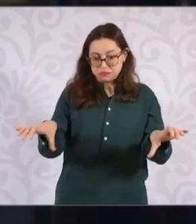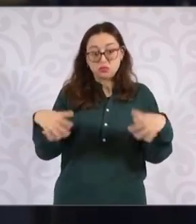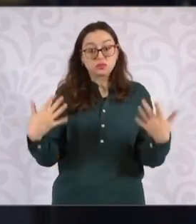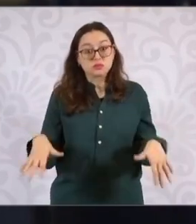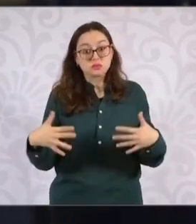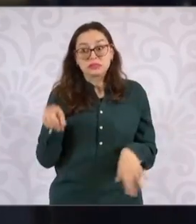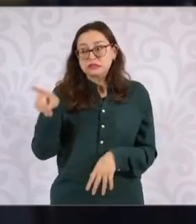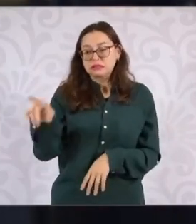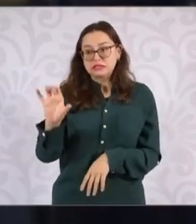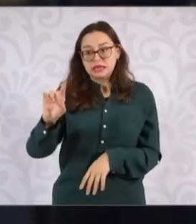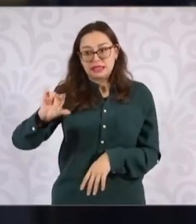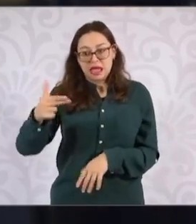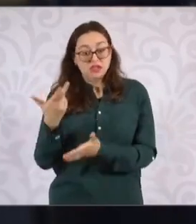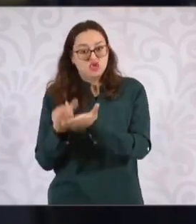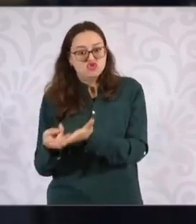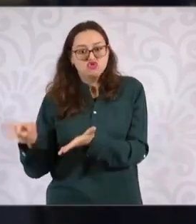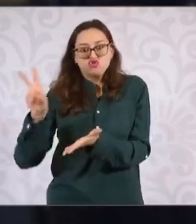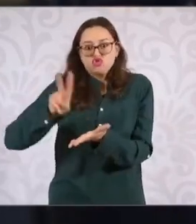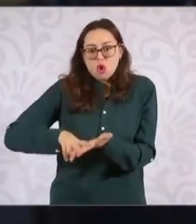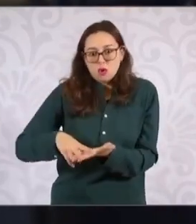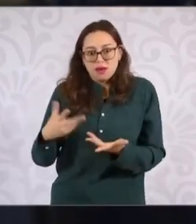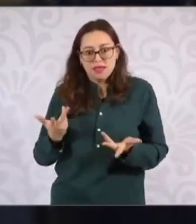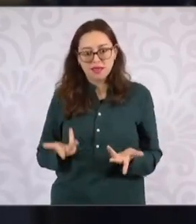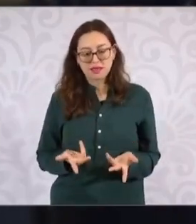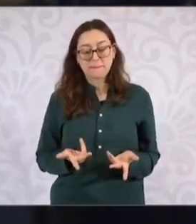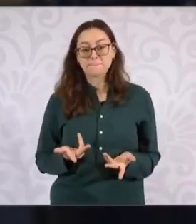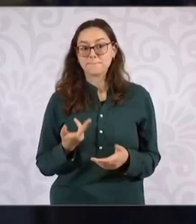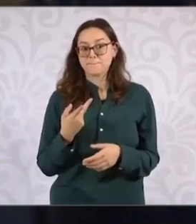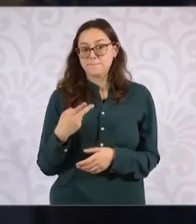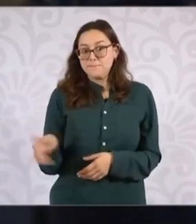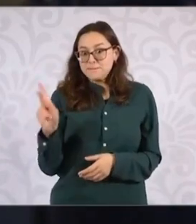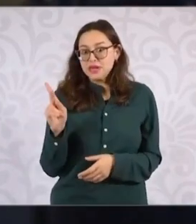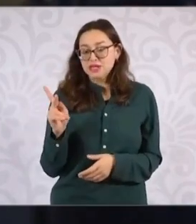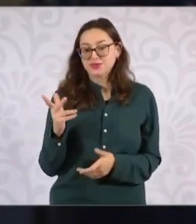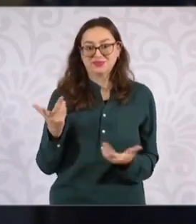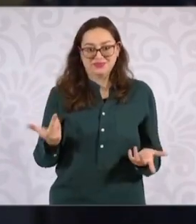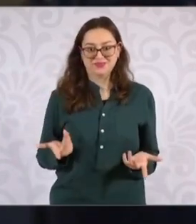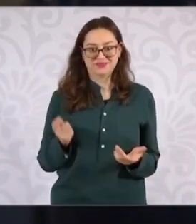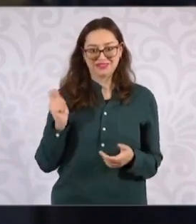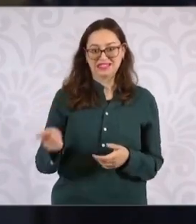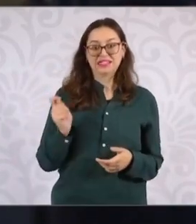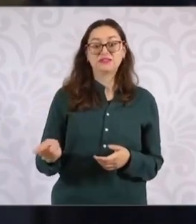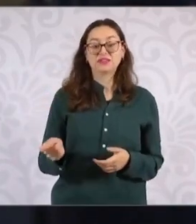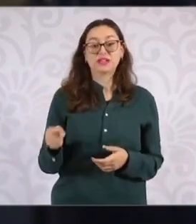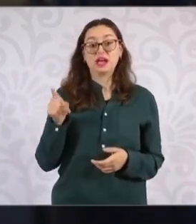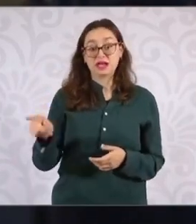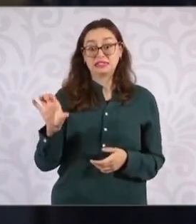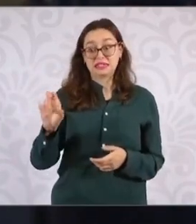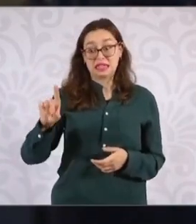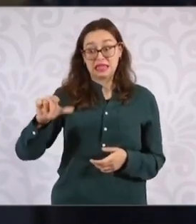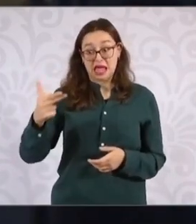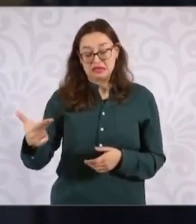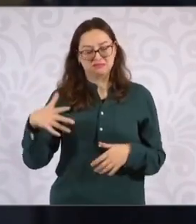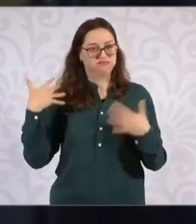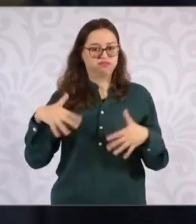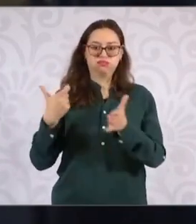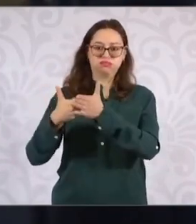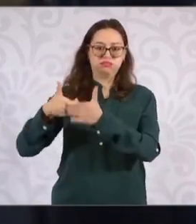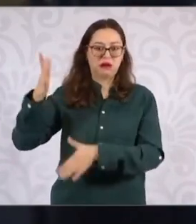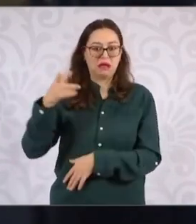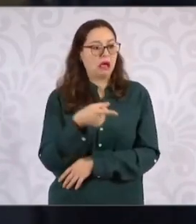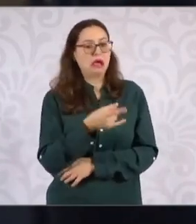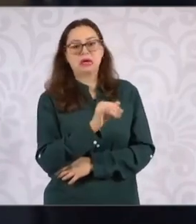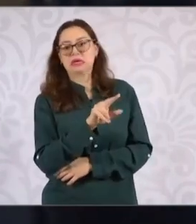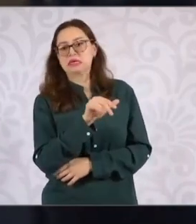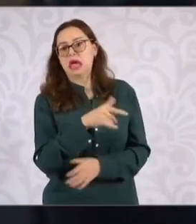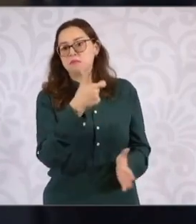pues es casi el doble que el INAI, y pues a ver si, pues bueno, esto representa que el organismo pues es costoso si se compara con el INAI y con lo que